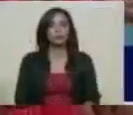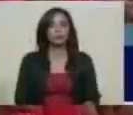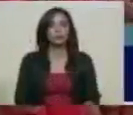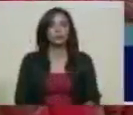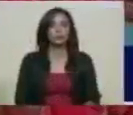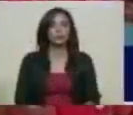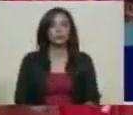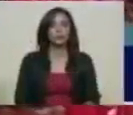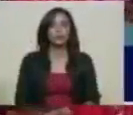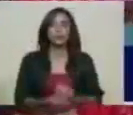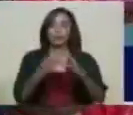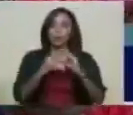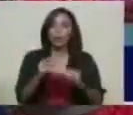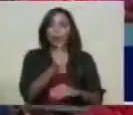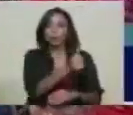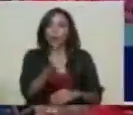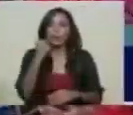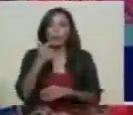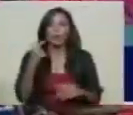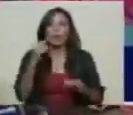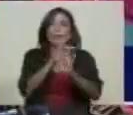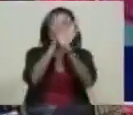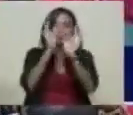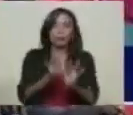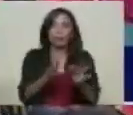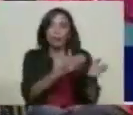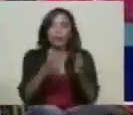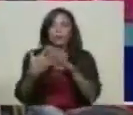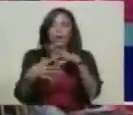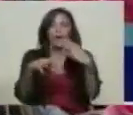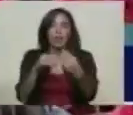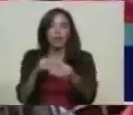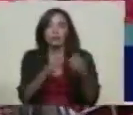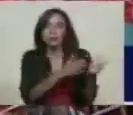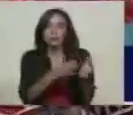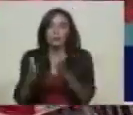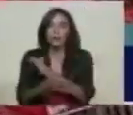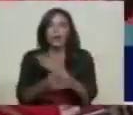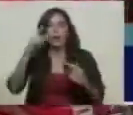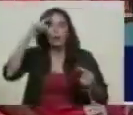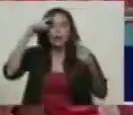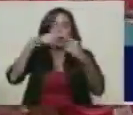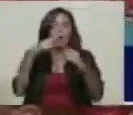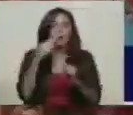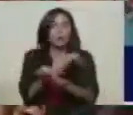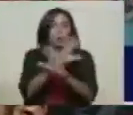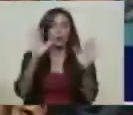Cada etapa amerita un método que se adapte a las tareas de la etapa.